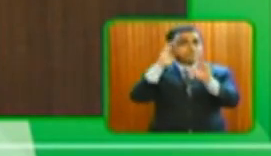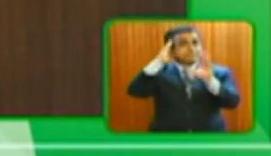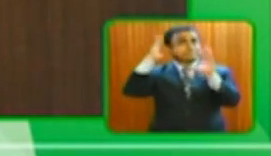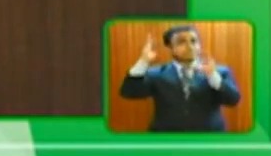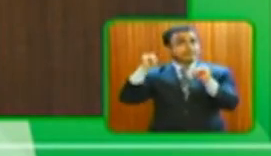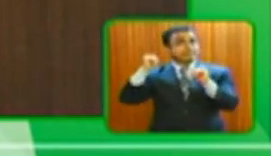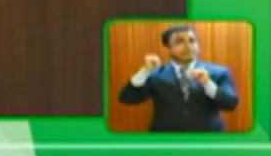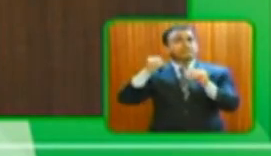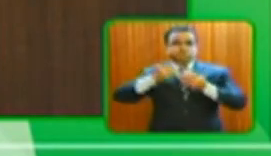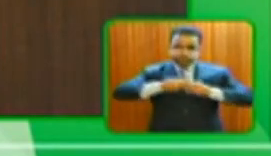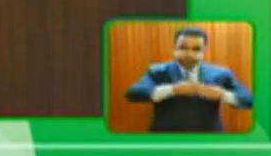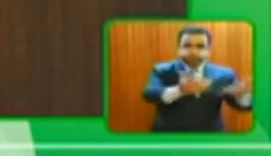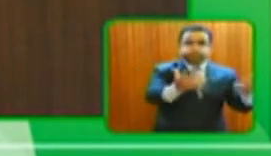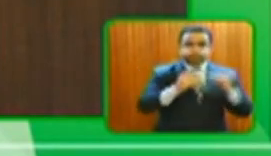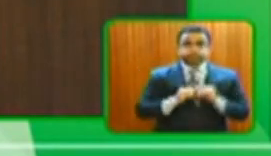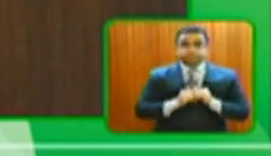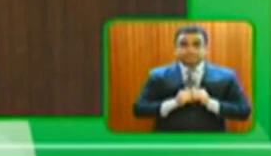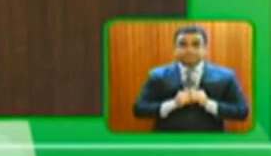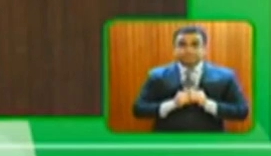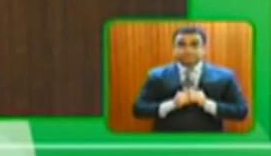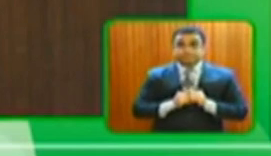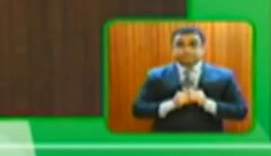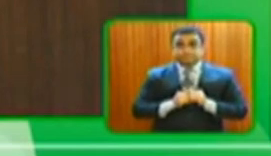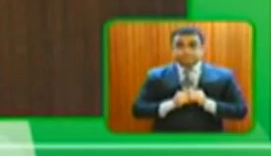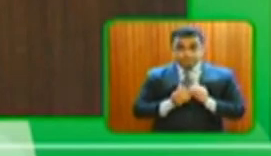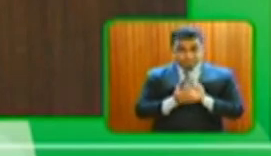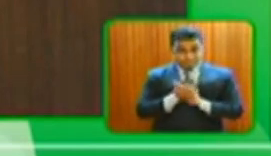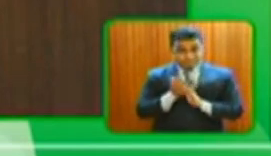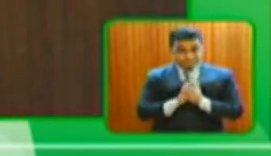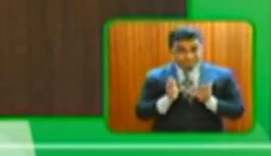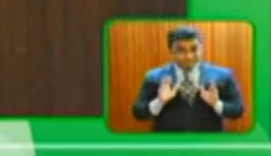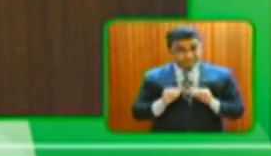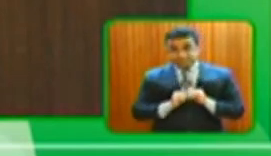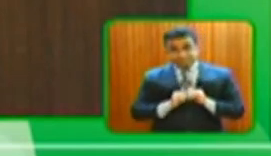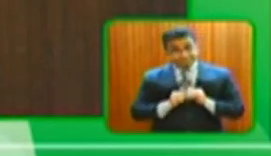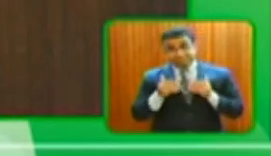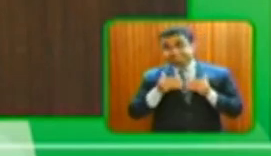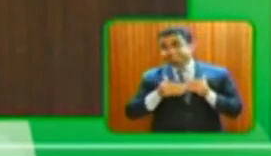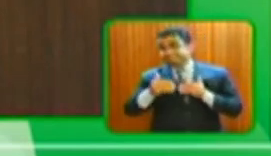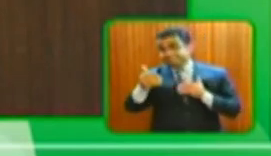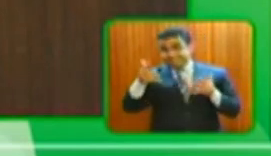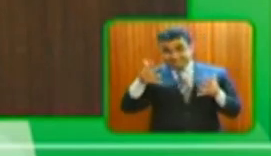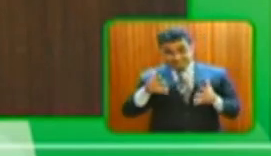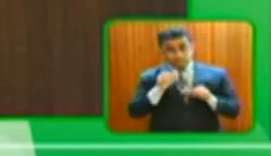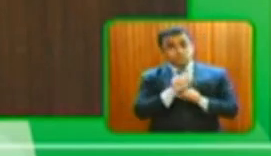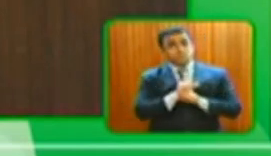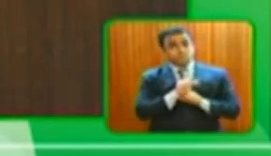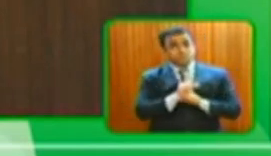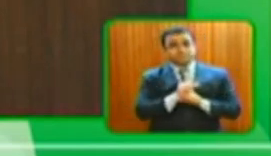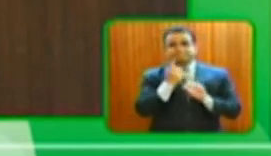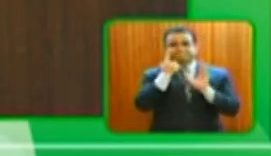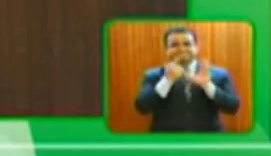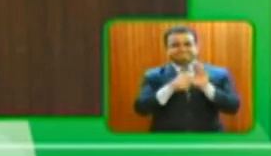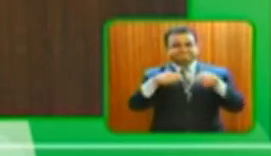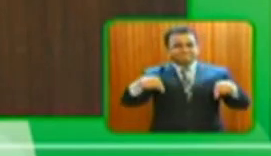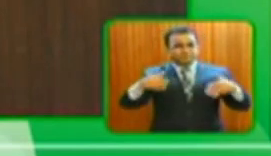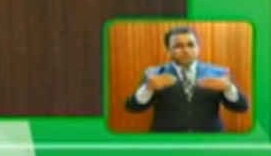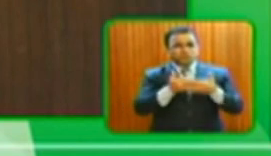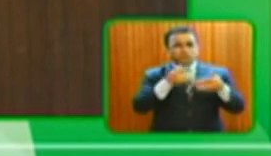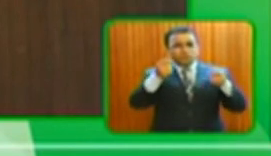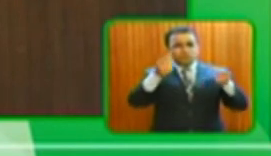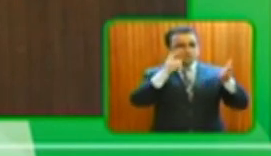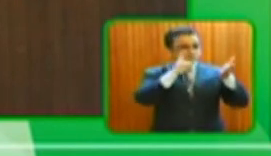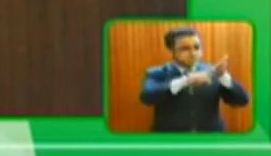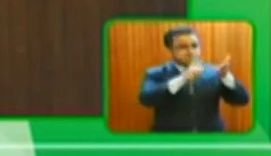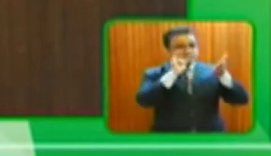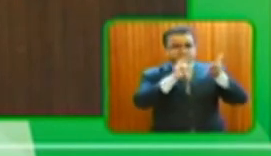sociedad. Todavía nos falta mucho por hacer y un reflejo de ello son los casos de corrupción de esta nueva administración.